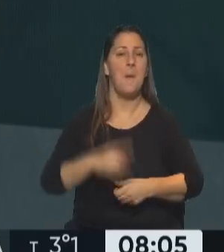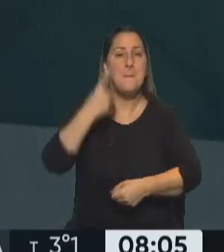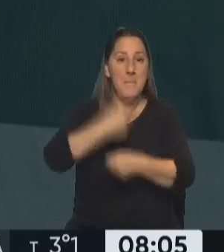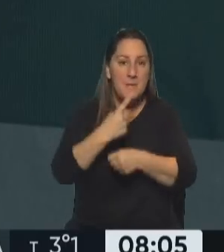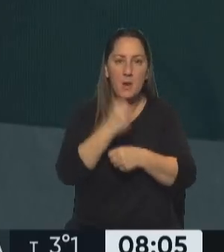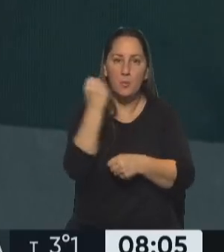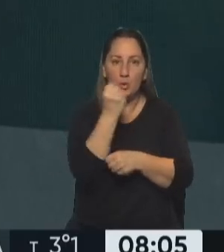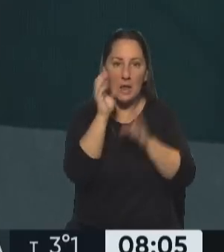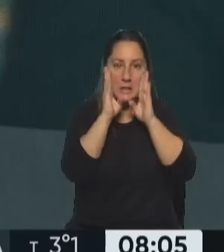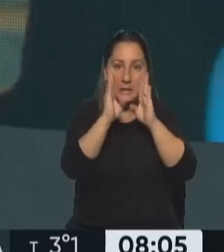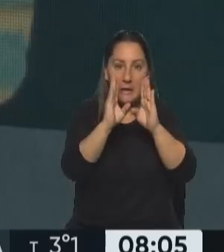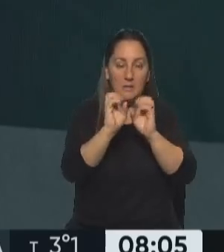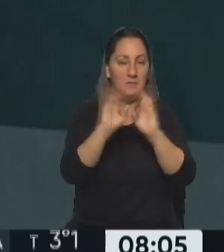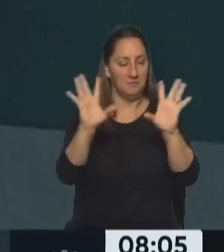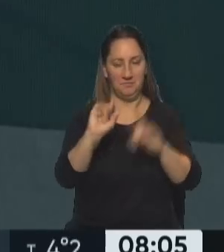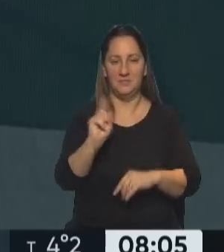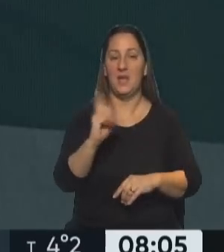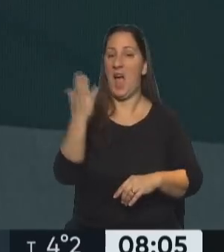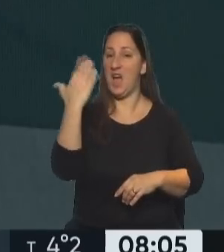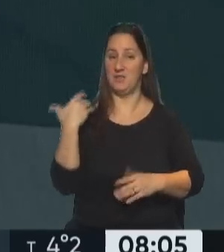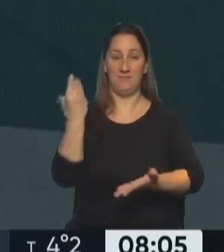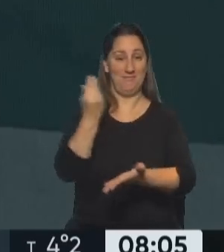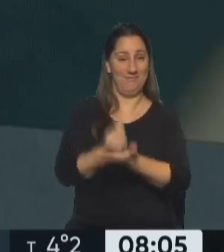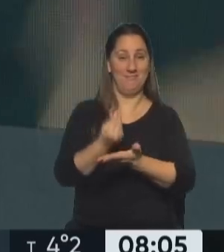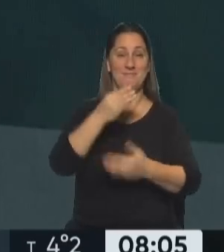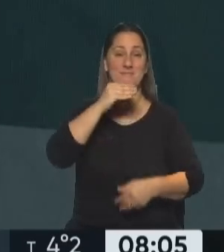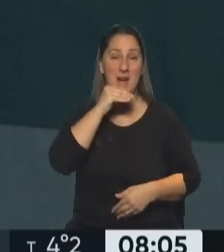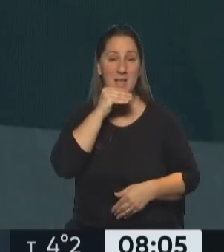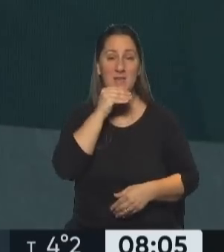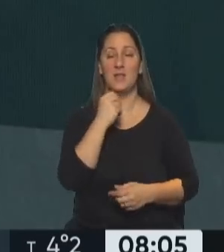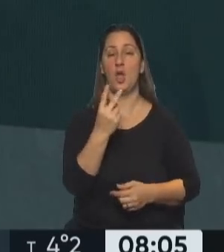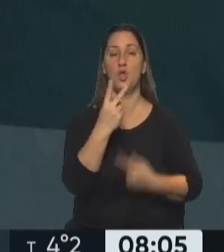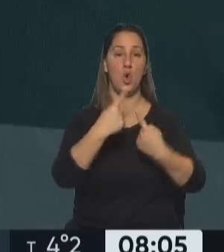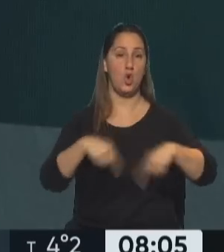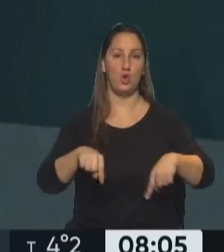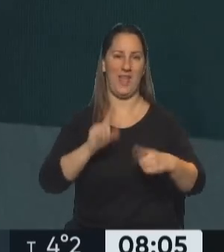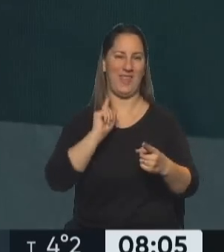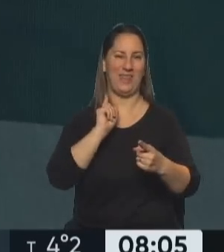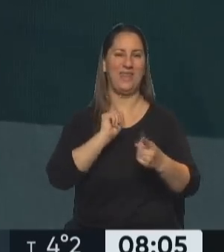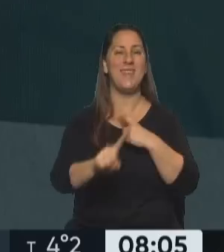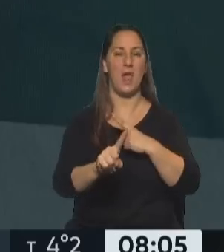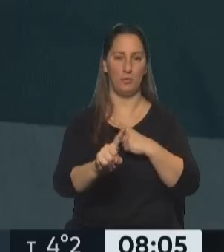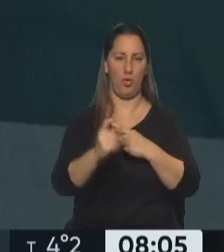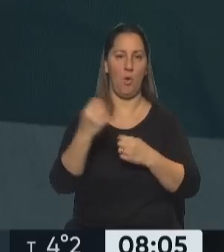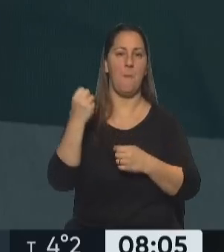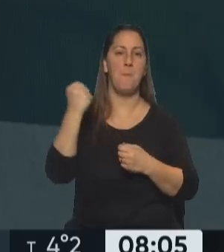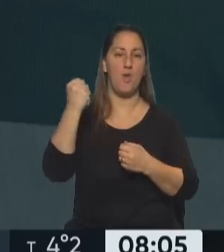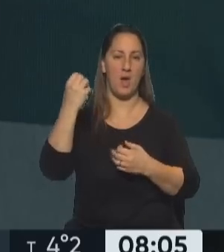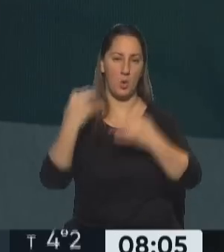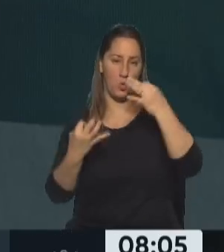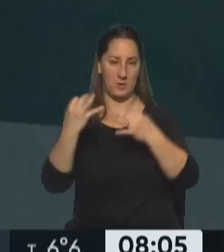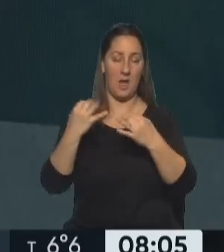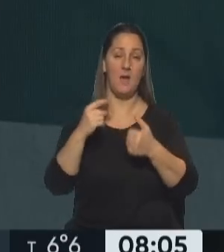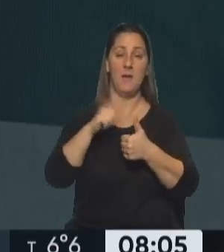De hecho, ayer la llegada de Massa tuvo dos consecuencias directas en el Poder Judicial. La primera es que el